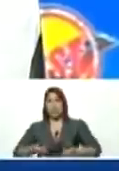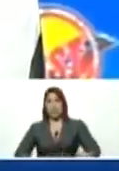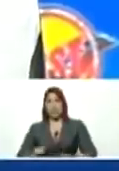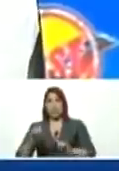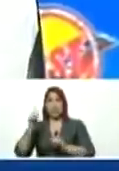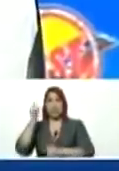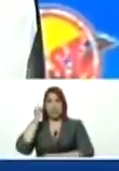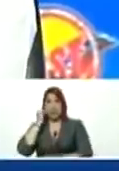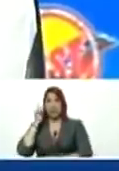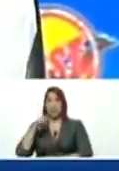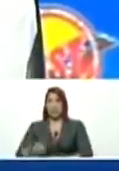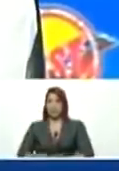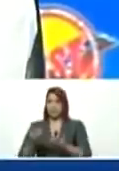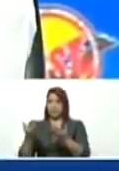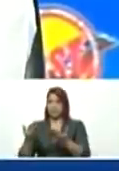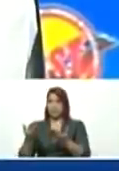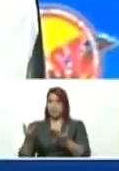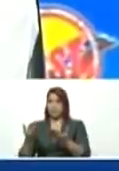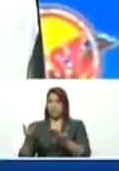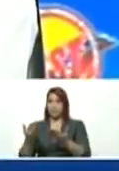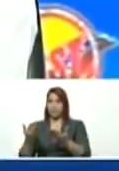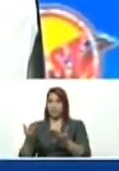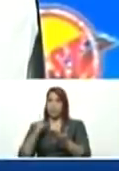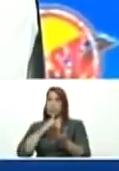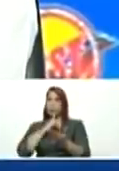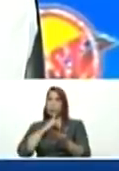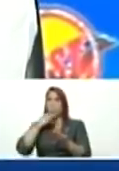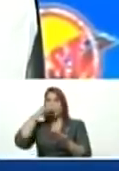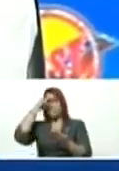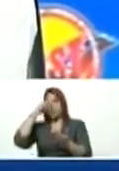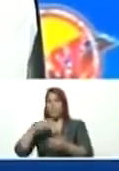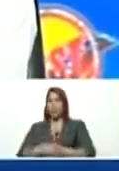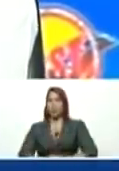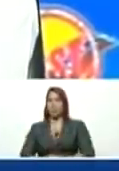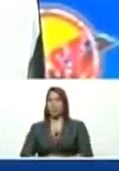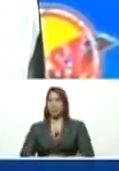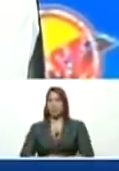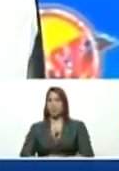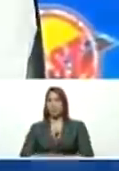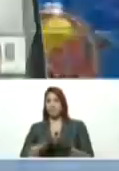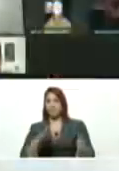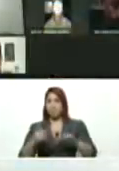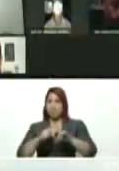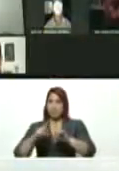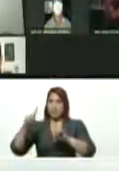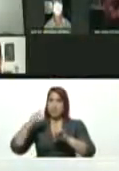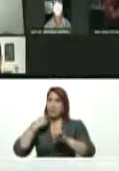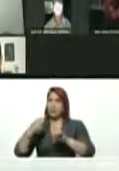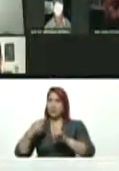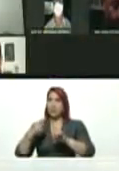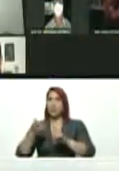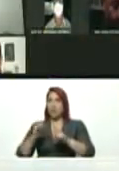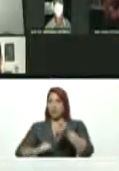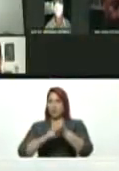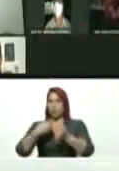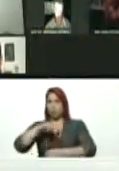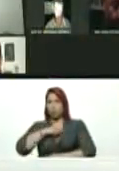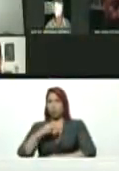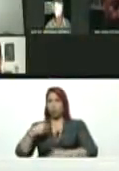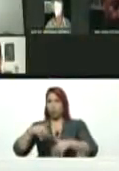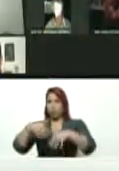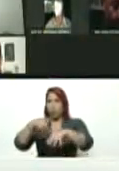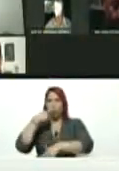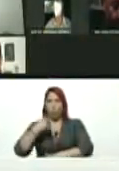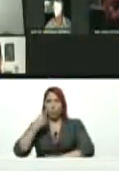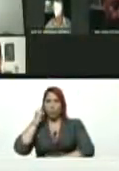una entrega de un presente en nombre de nuestro hermano nuestro amigo y decirle que cuente con nosotros con este ejército